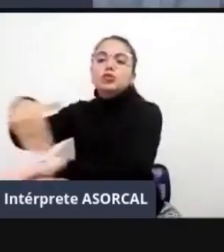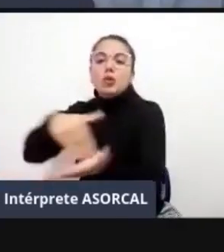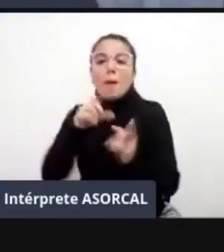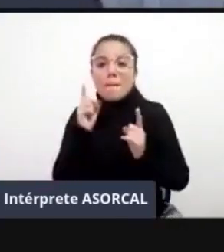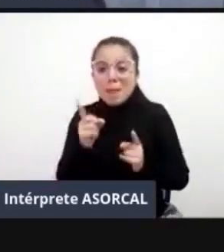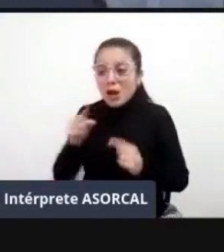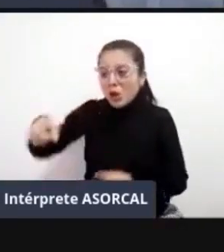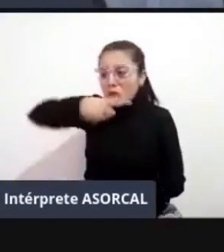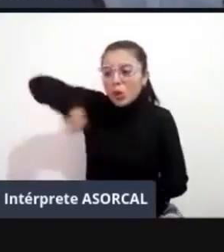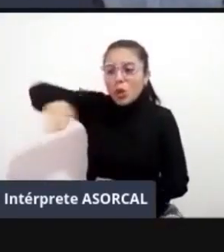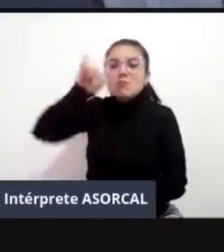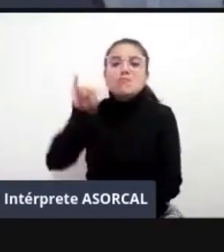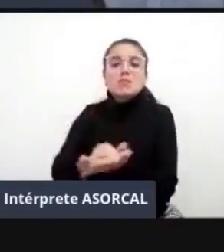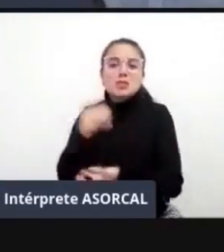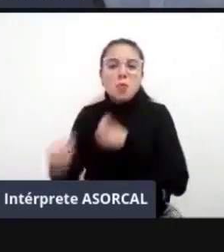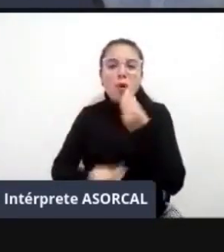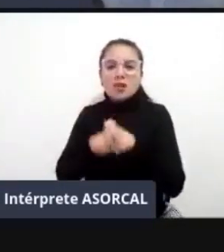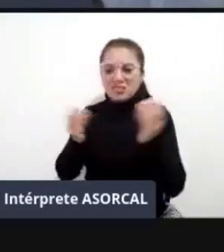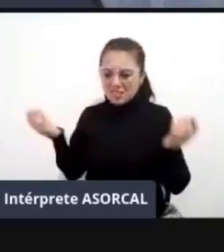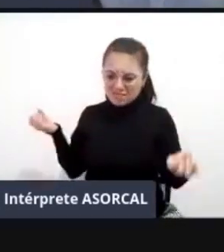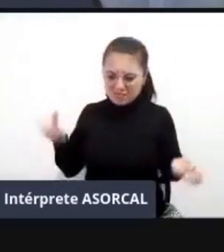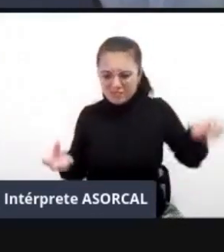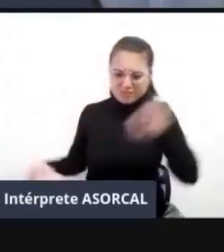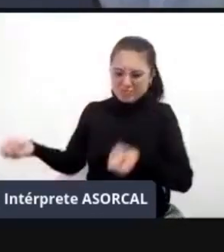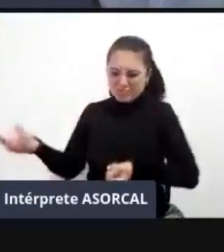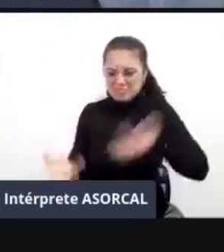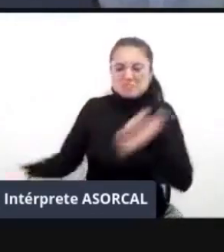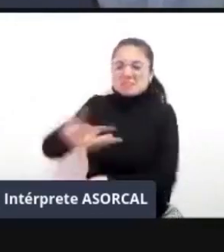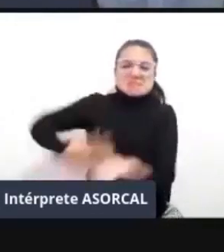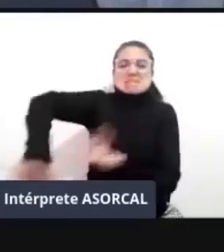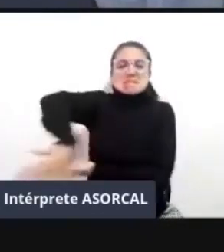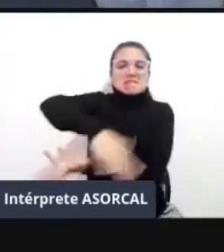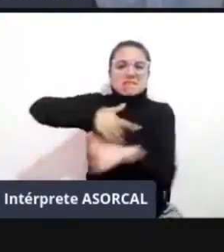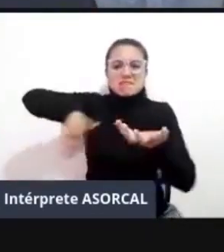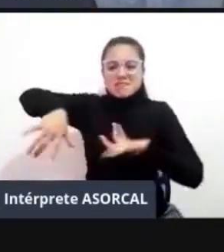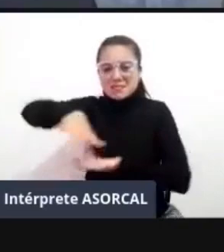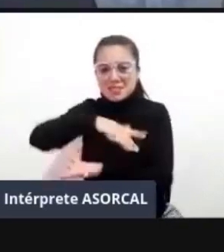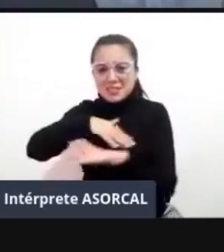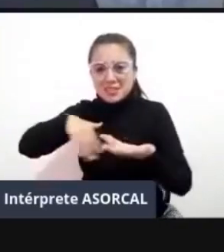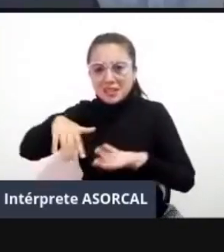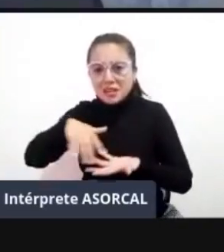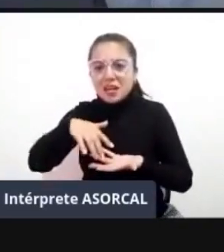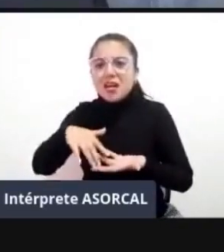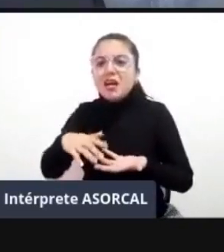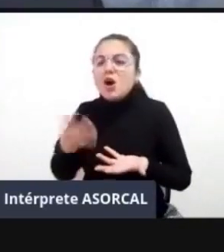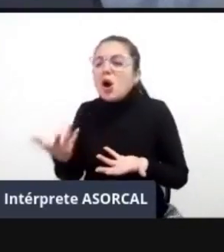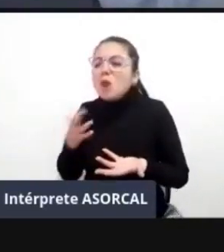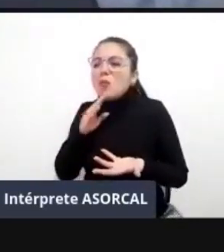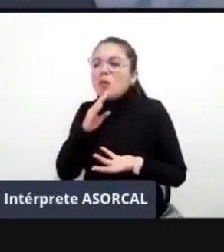de tragedia griega colectiva, donde la dirección de los acontecimientos era dada por fuerzas muy superiores a cualquier